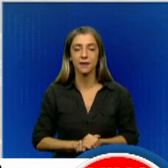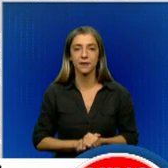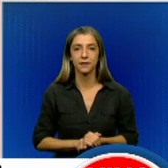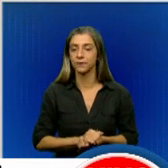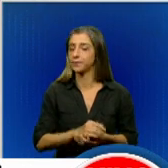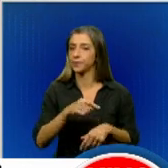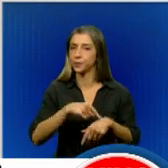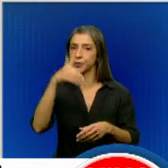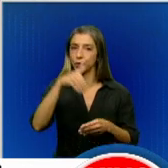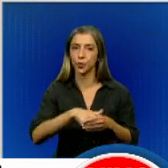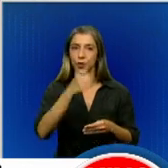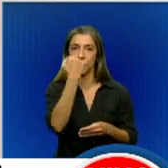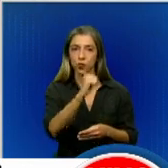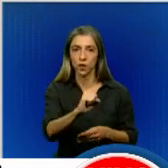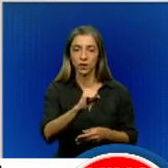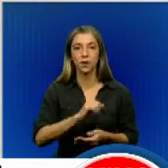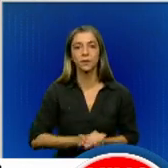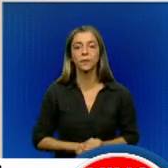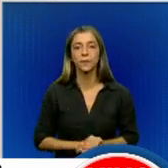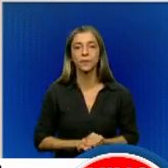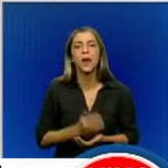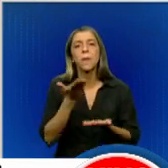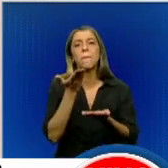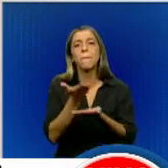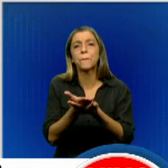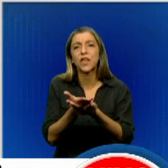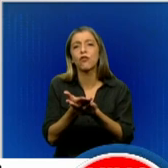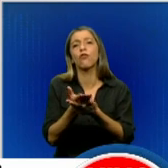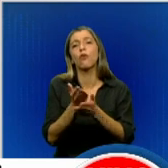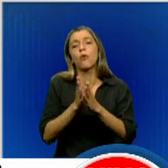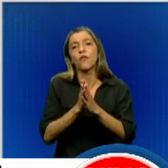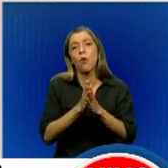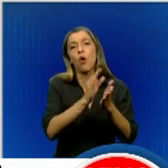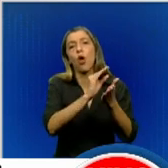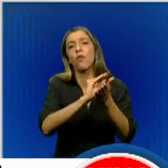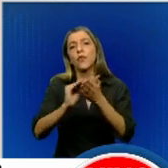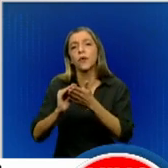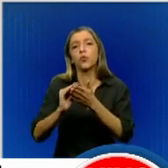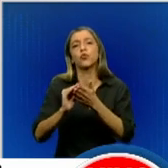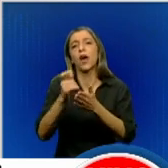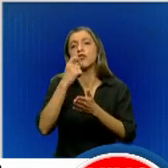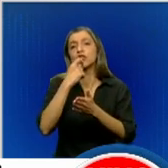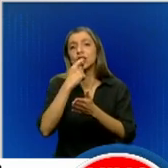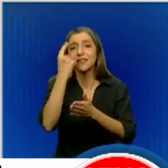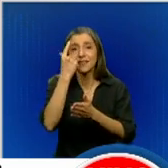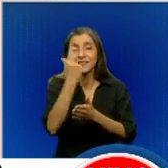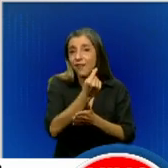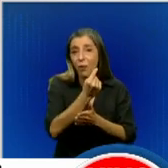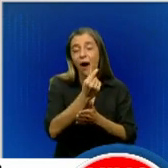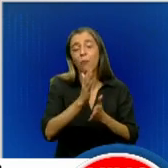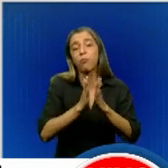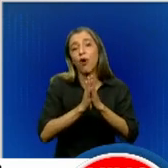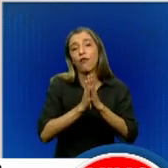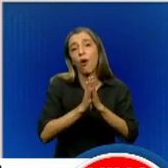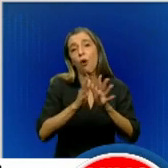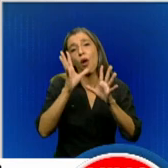ausente a la hora de votar les pido que le recuerden a los diputados que cuando se retiran se